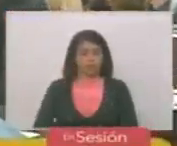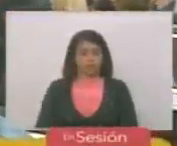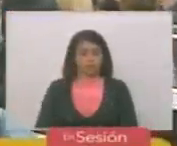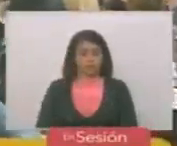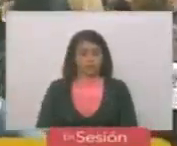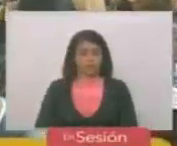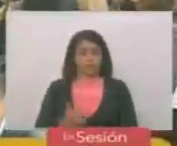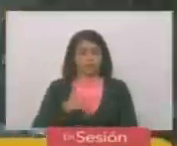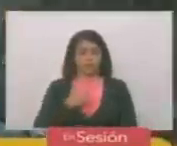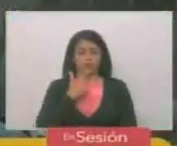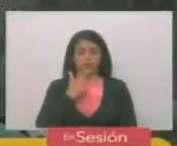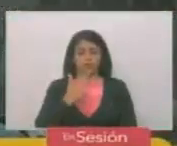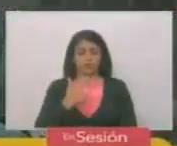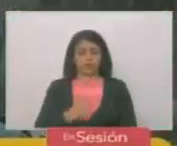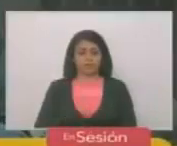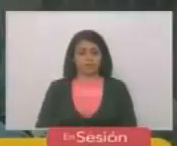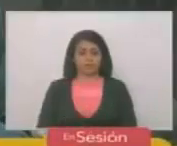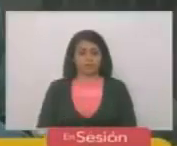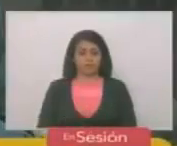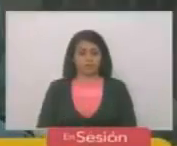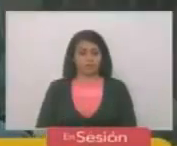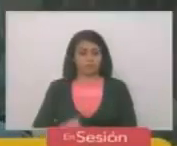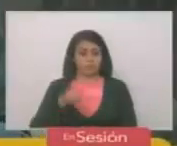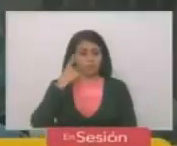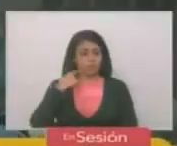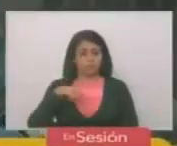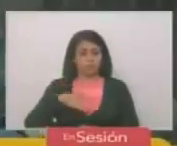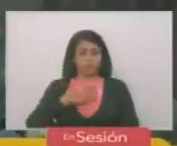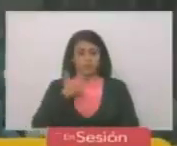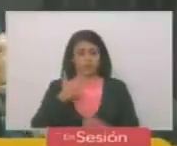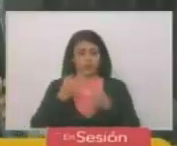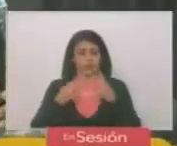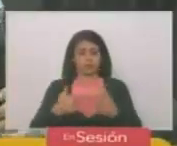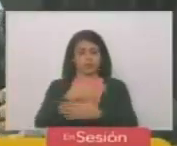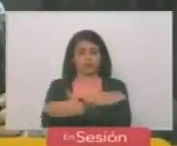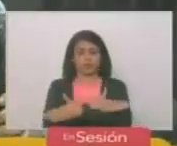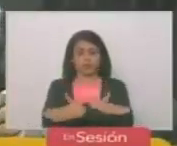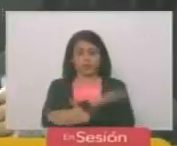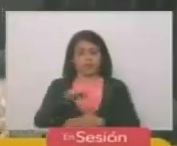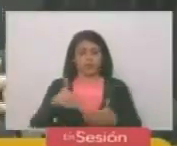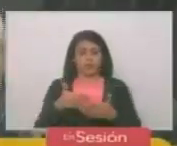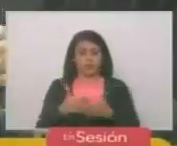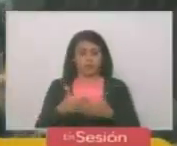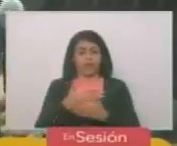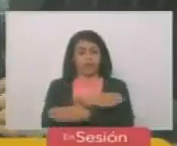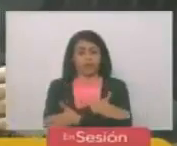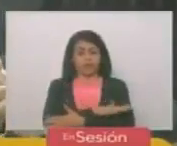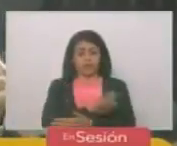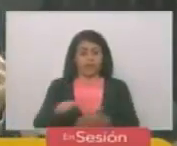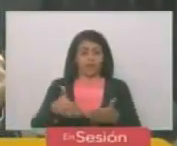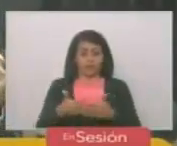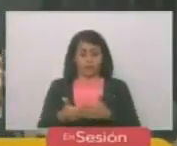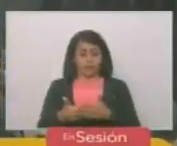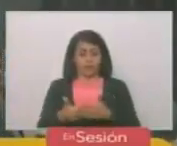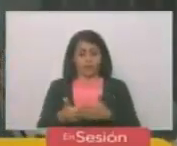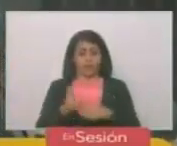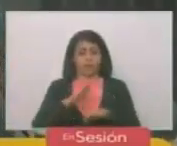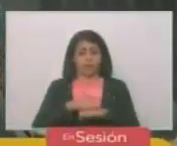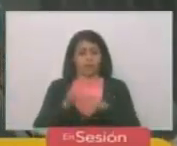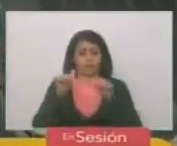yo diría, no me queda otra cosa que decir felicitaciones a todos. Nos felicitamos todos por